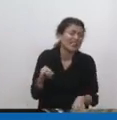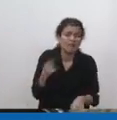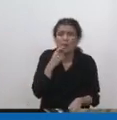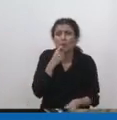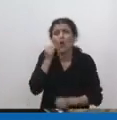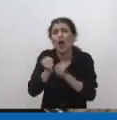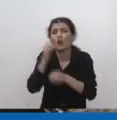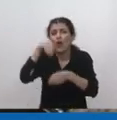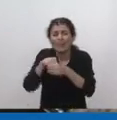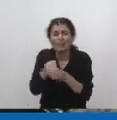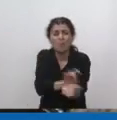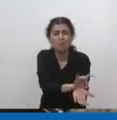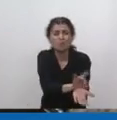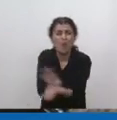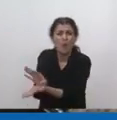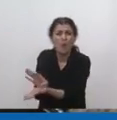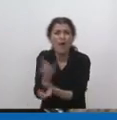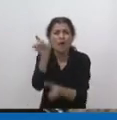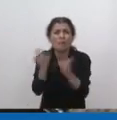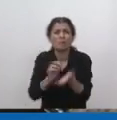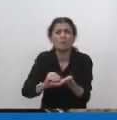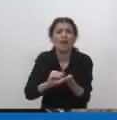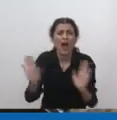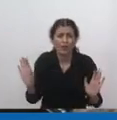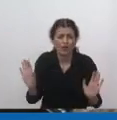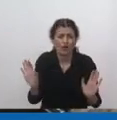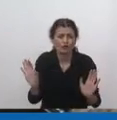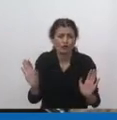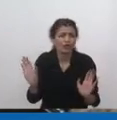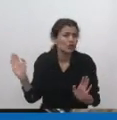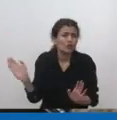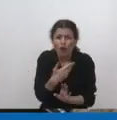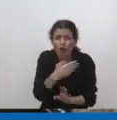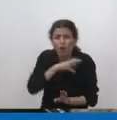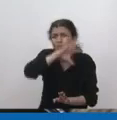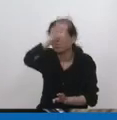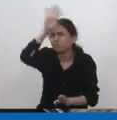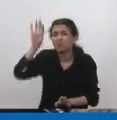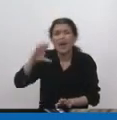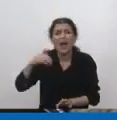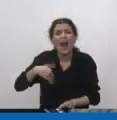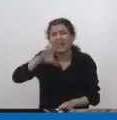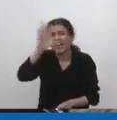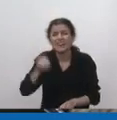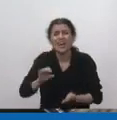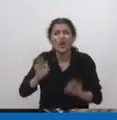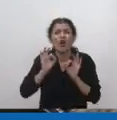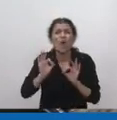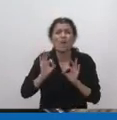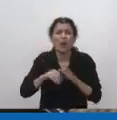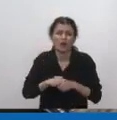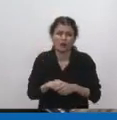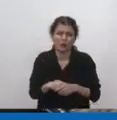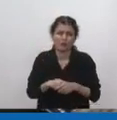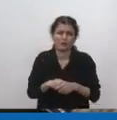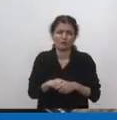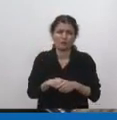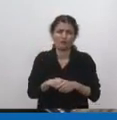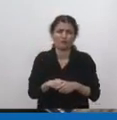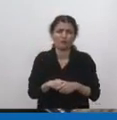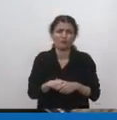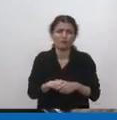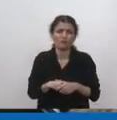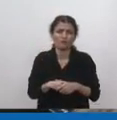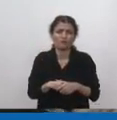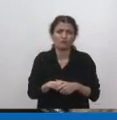de empleos en todas las regiones del país. En todas las regiones